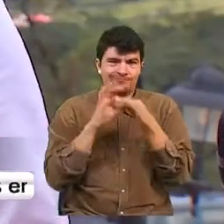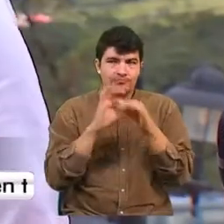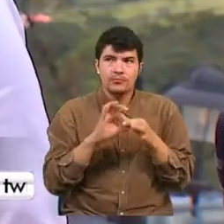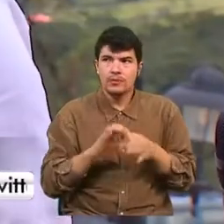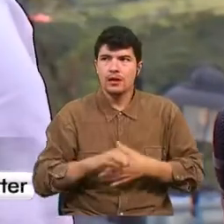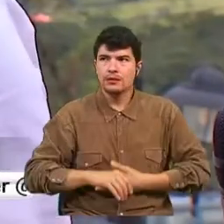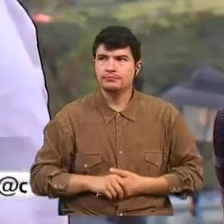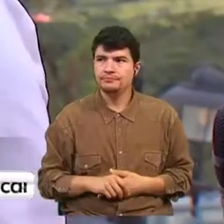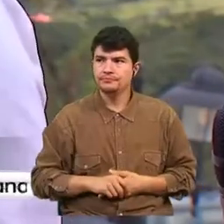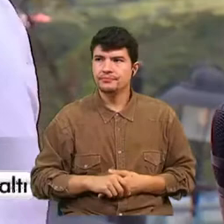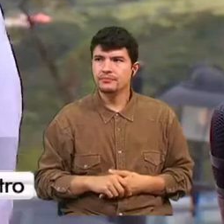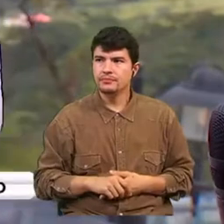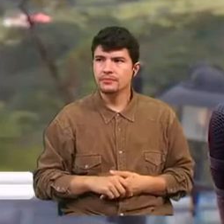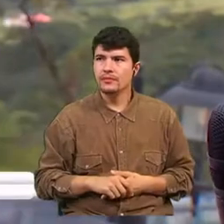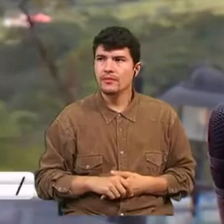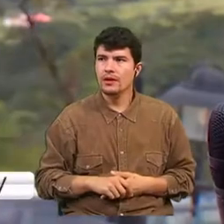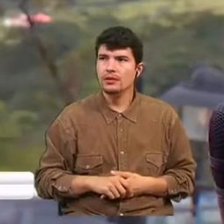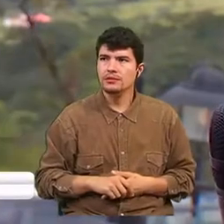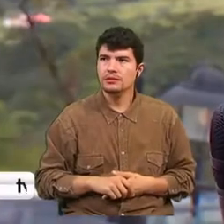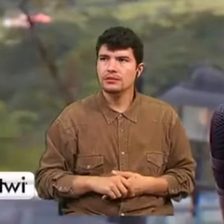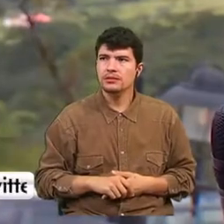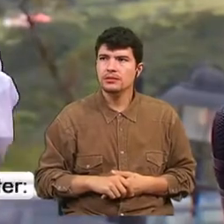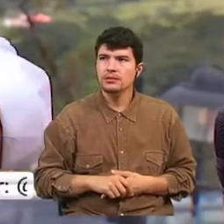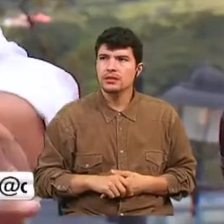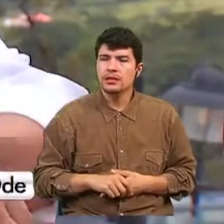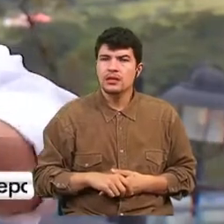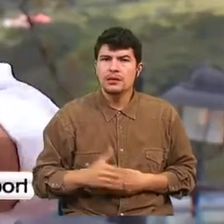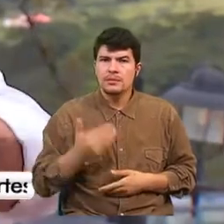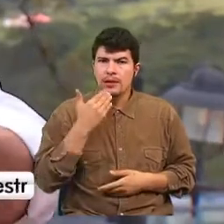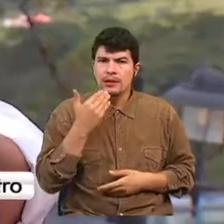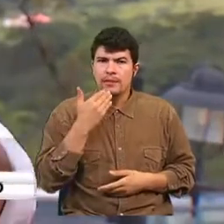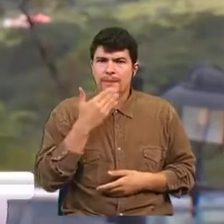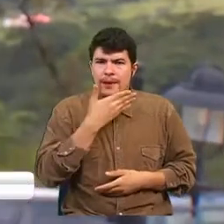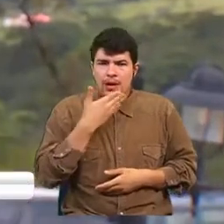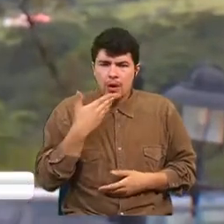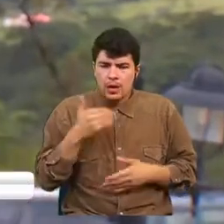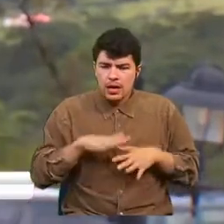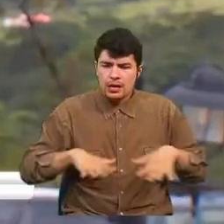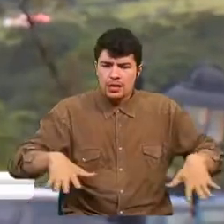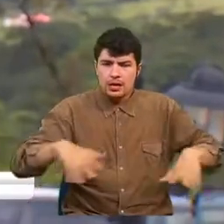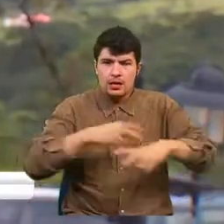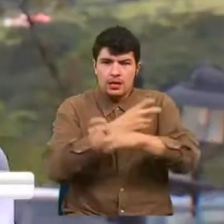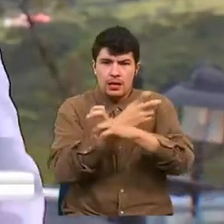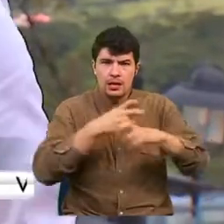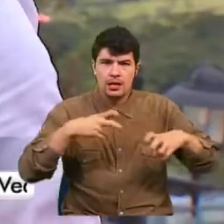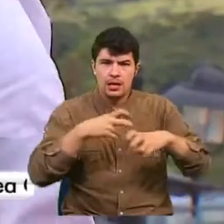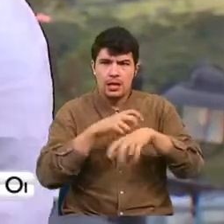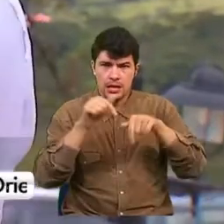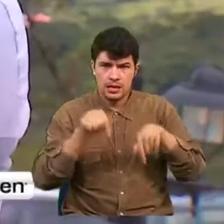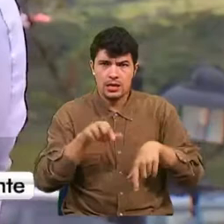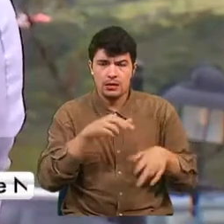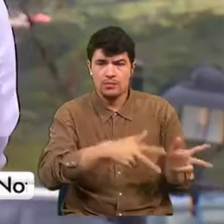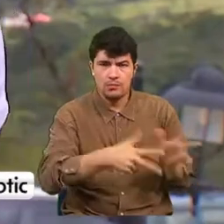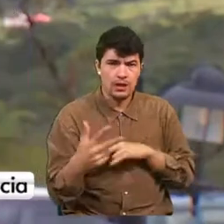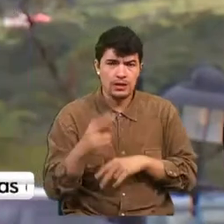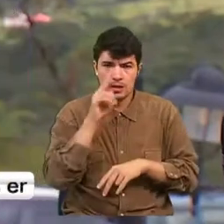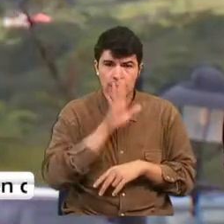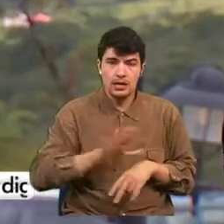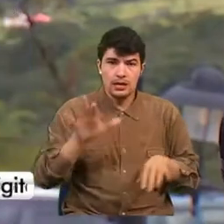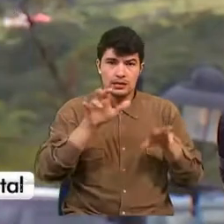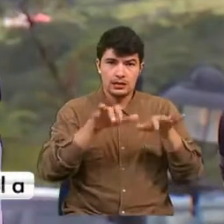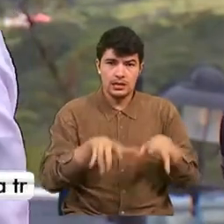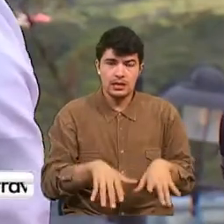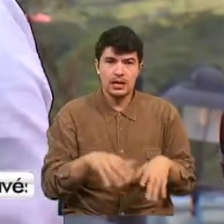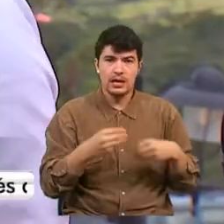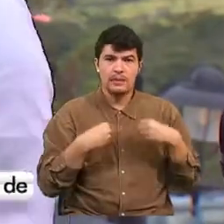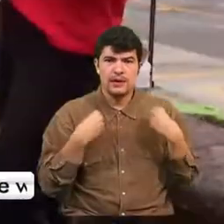Mauricio Mejía le responda, cómo, por ejemplo, para mejorar el entorno del parque principal de Puente Nacional, la Secretaría de Vivienda, con el